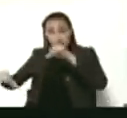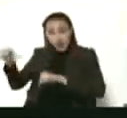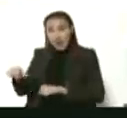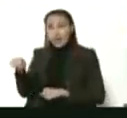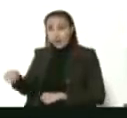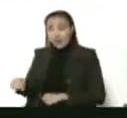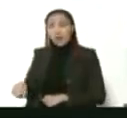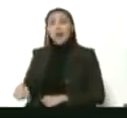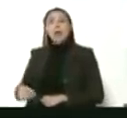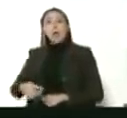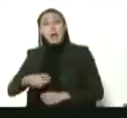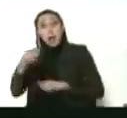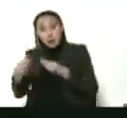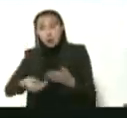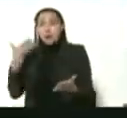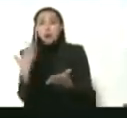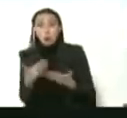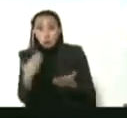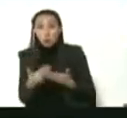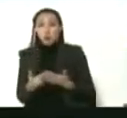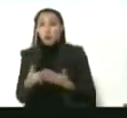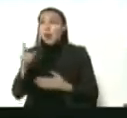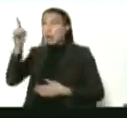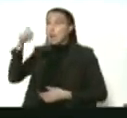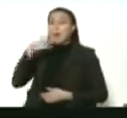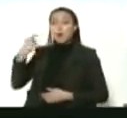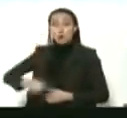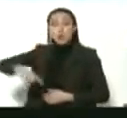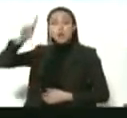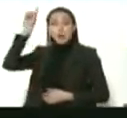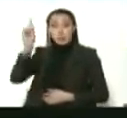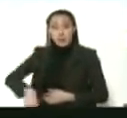comprobada, la vacuna Sputnik V de Rusia. Solo.